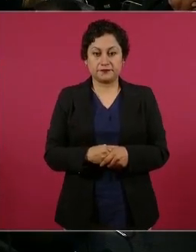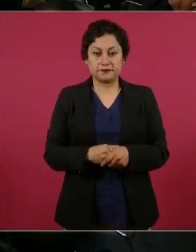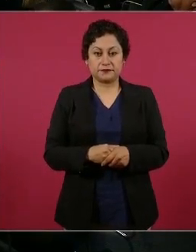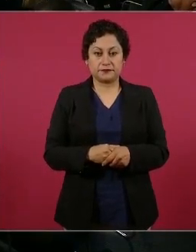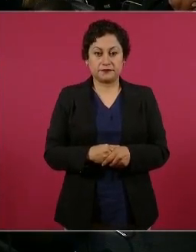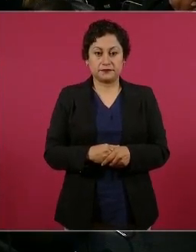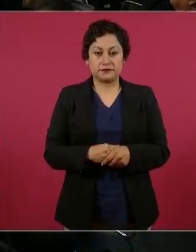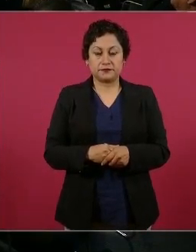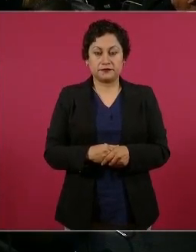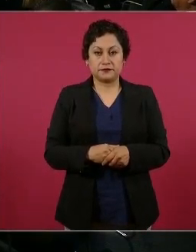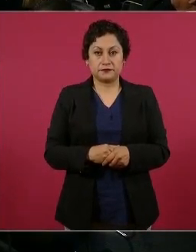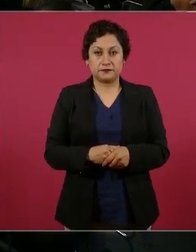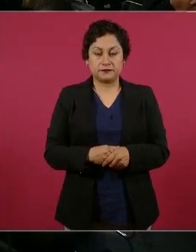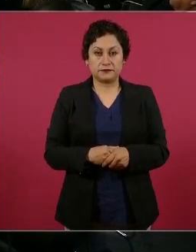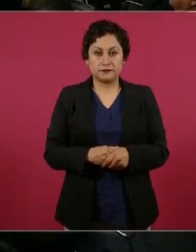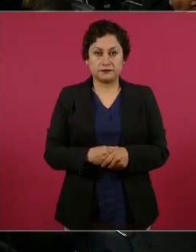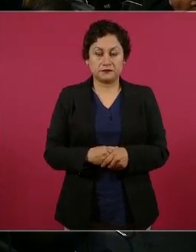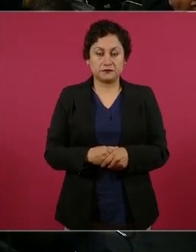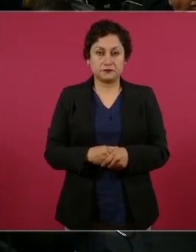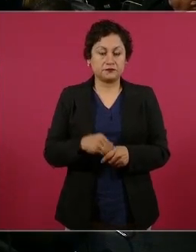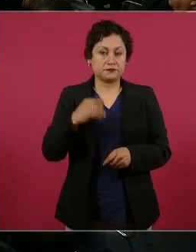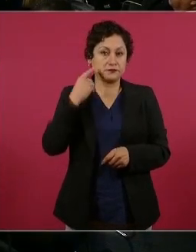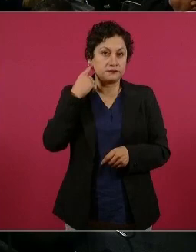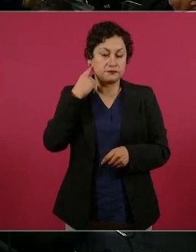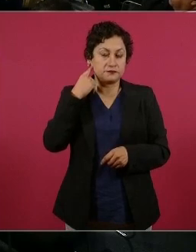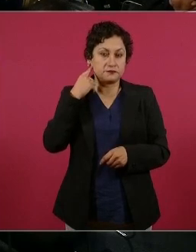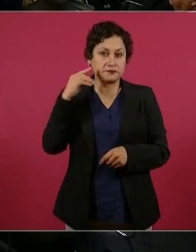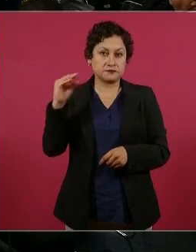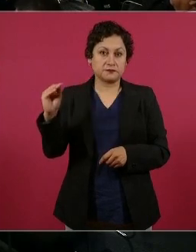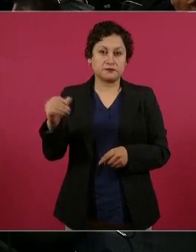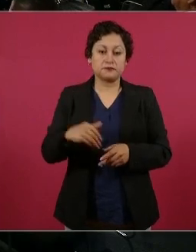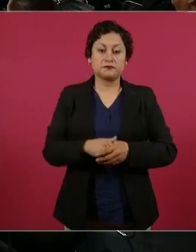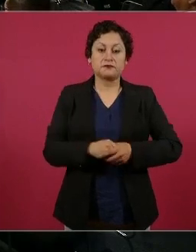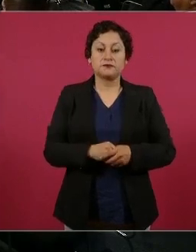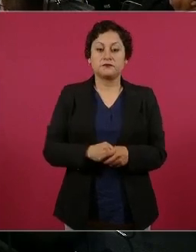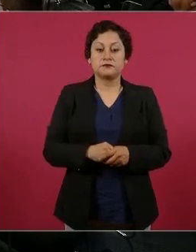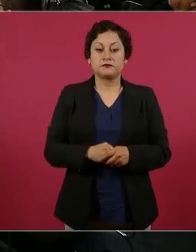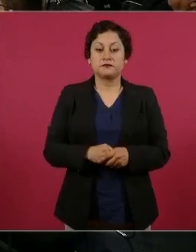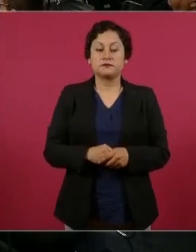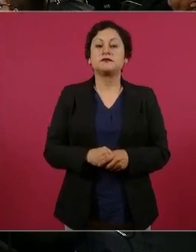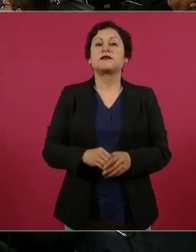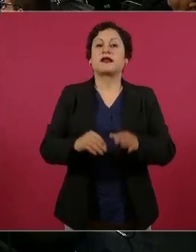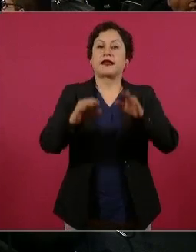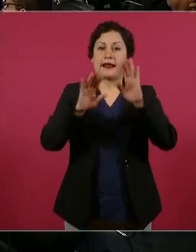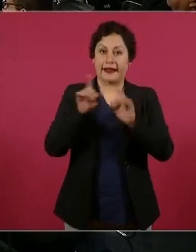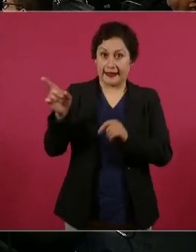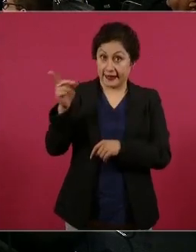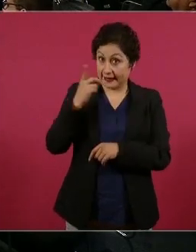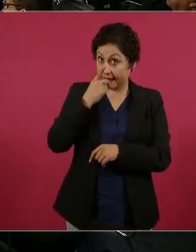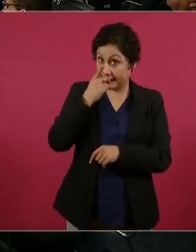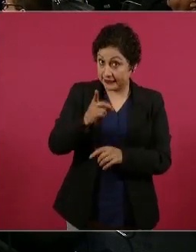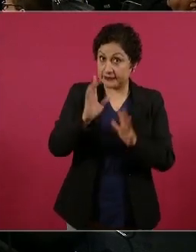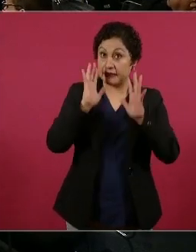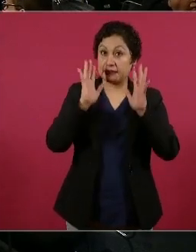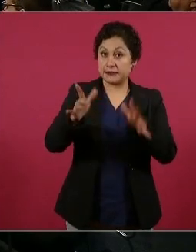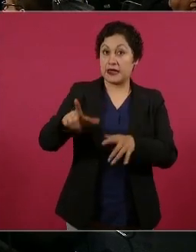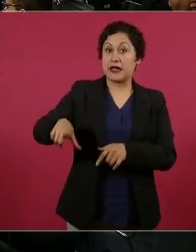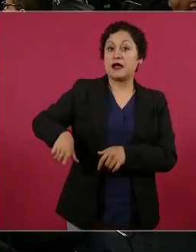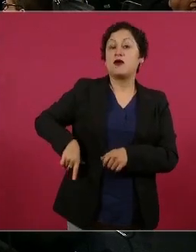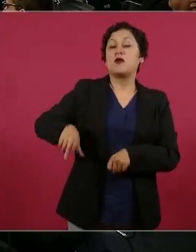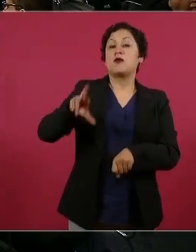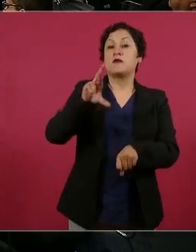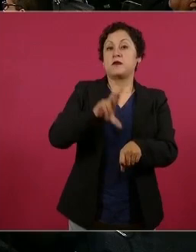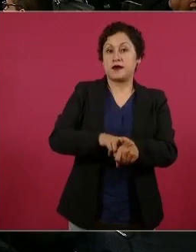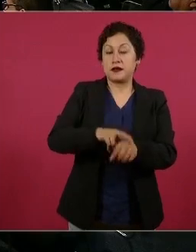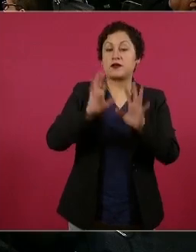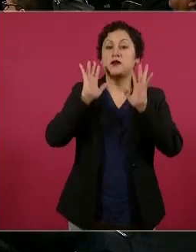Quemó los restaurantes en Coatzacoalcos, que ayer se anunció en la fiscalía. Ah, que habló el gobernador para decir que ya. Muchas gracias, Jesús.